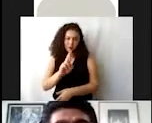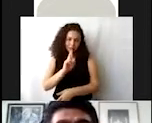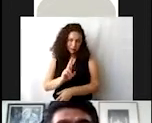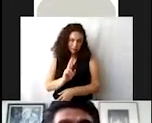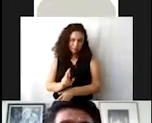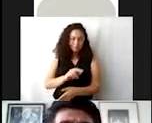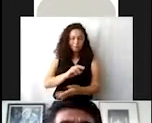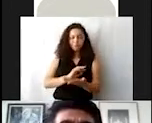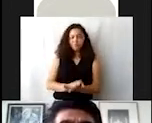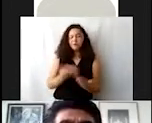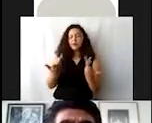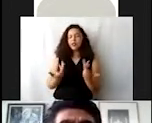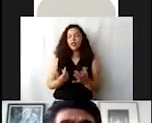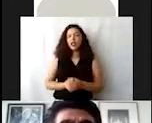el